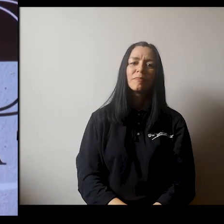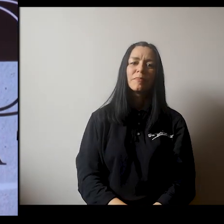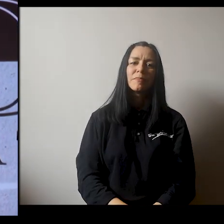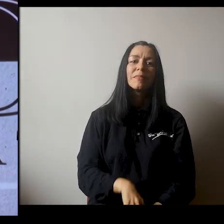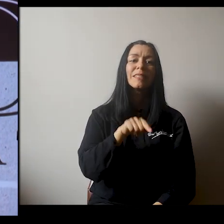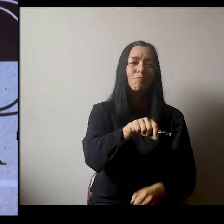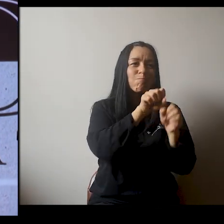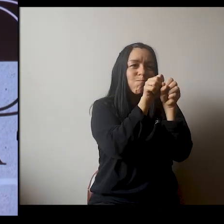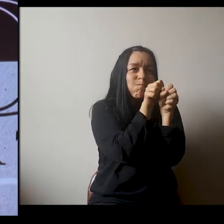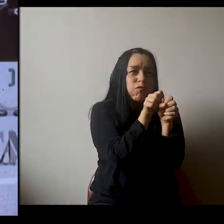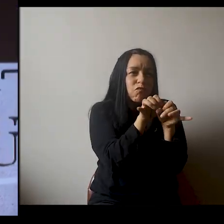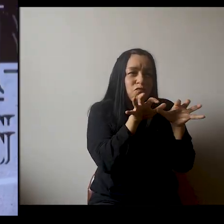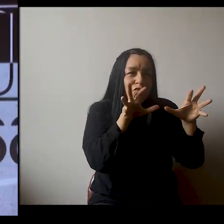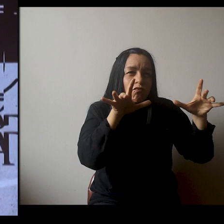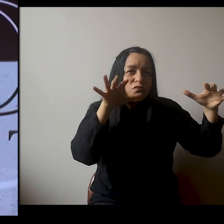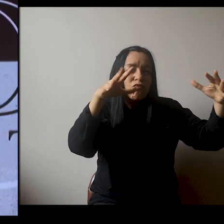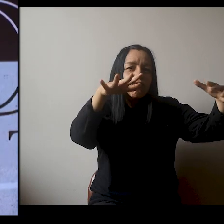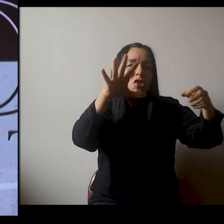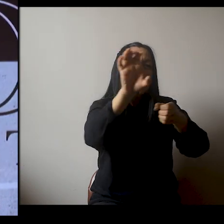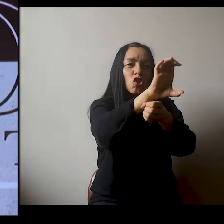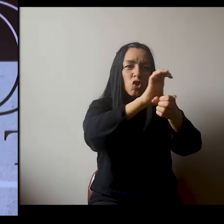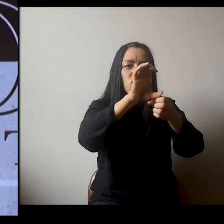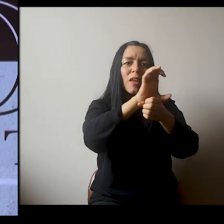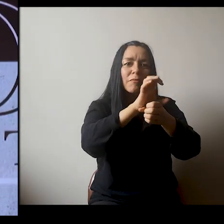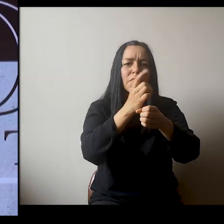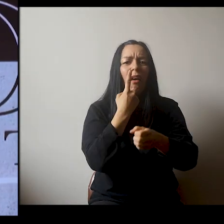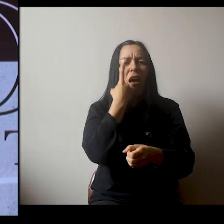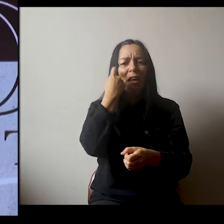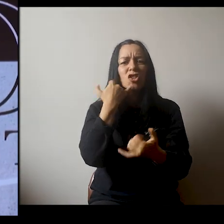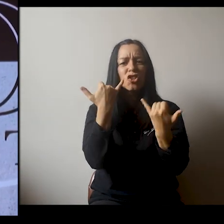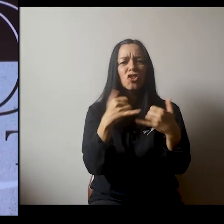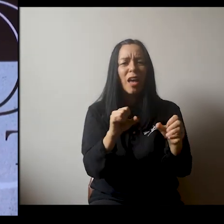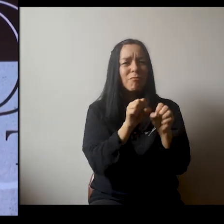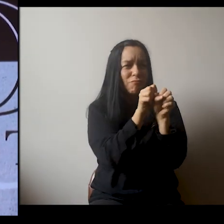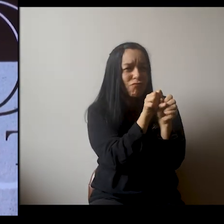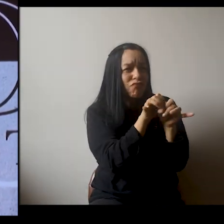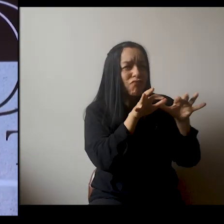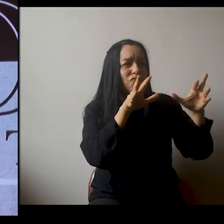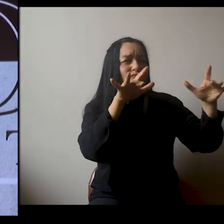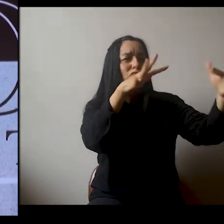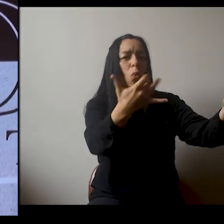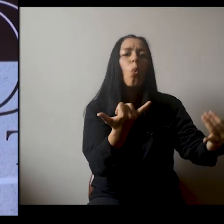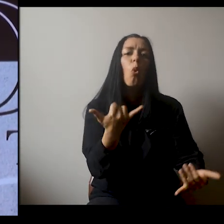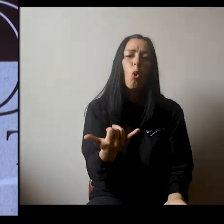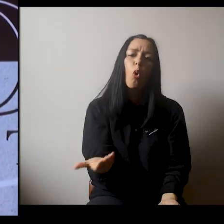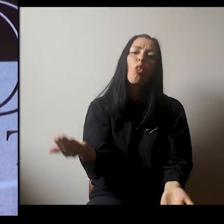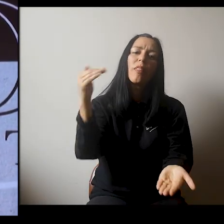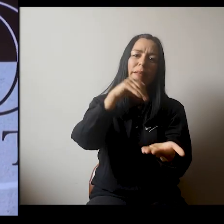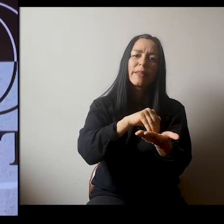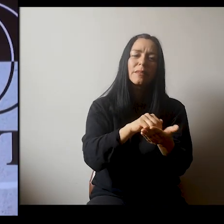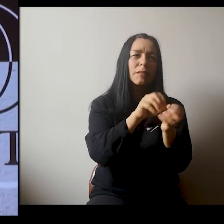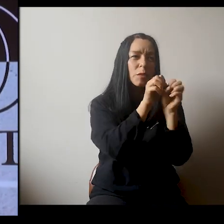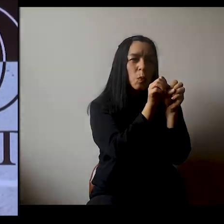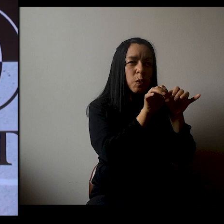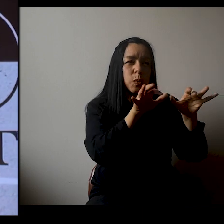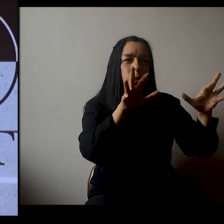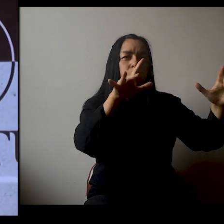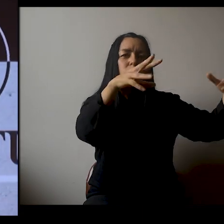casa. Vamos a hacer tendencia en esta ciudad. Ya fuimos ayer, vamos a hacerlo una vez más